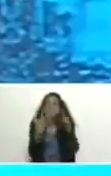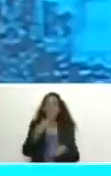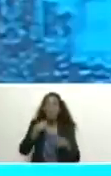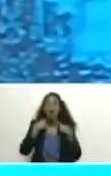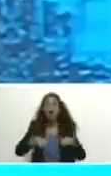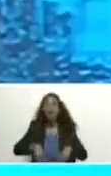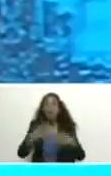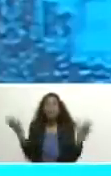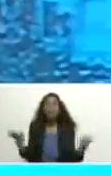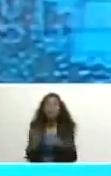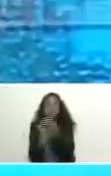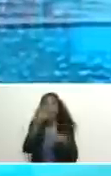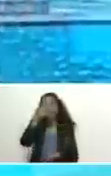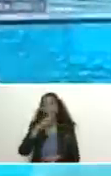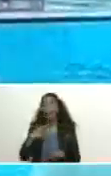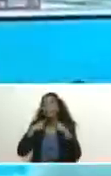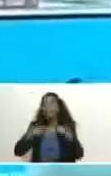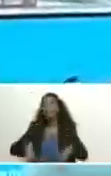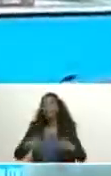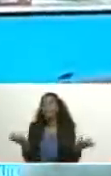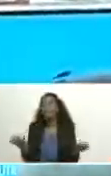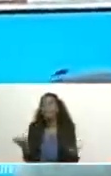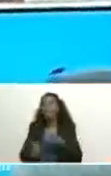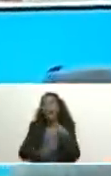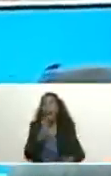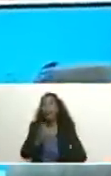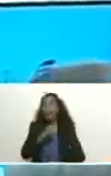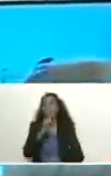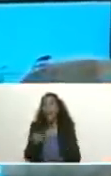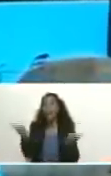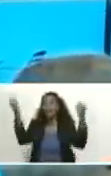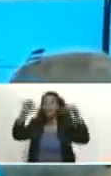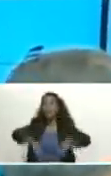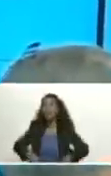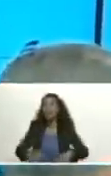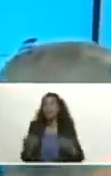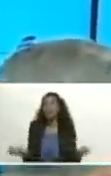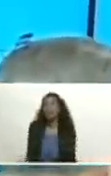perdidos para el país. 5 años haciendo de daño al país.